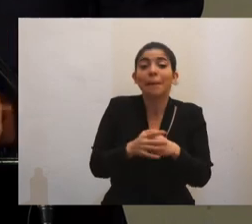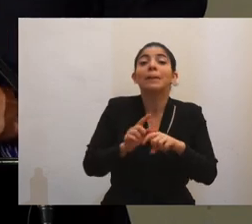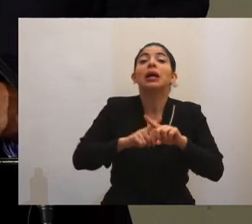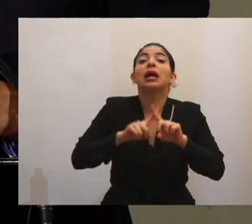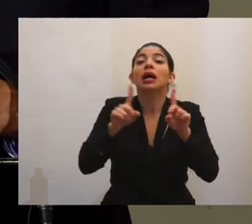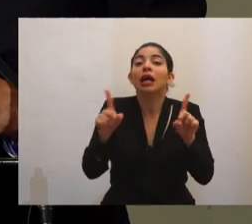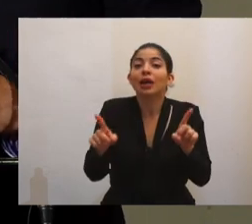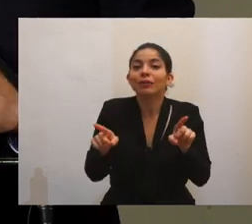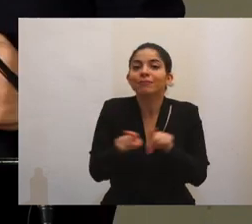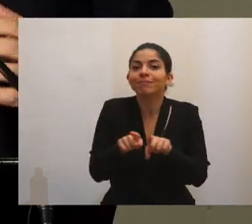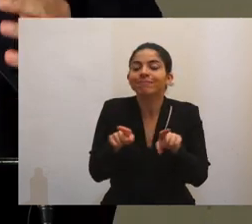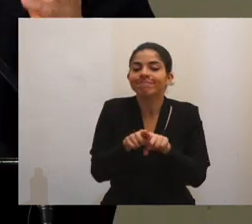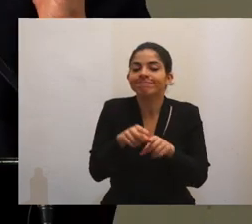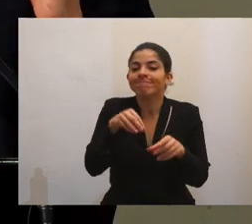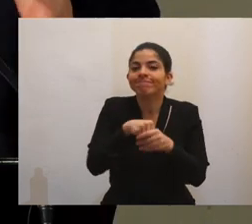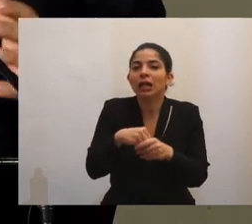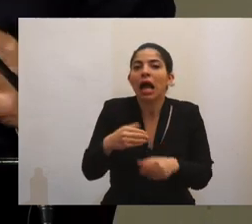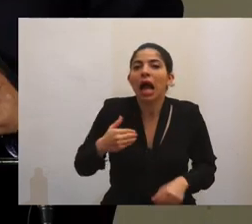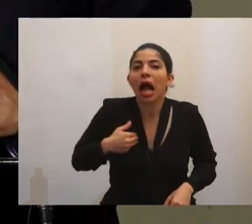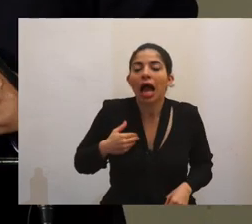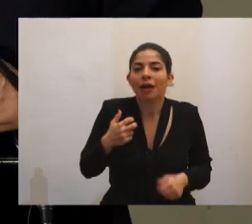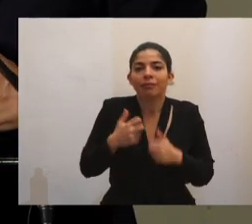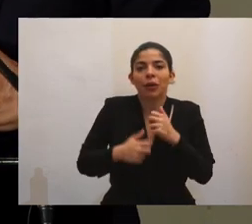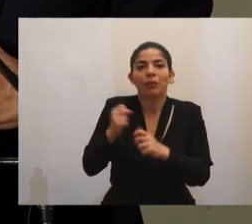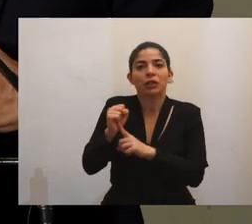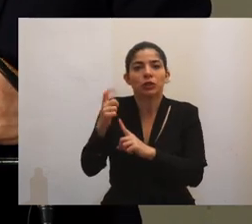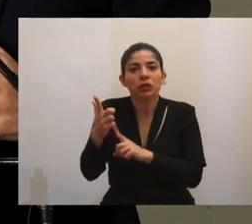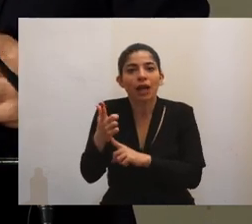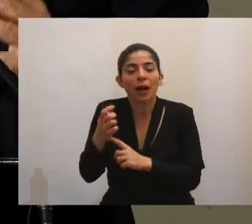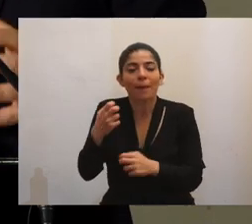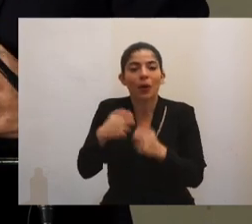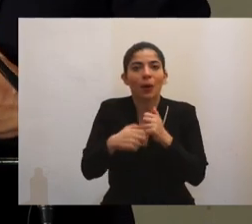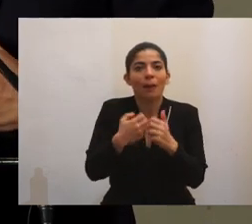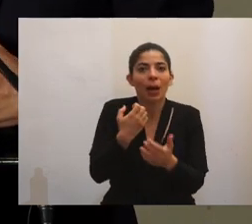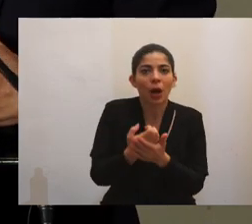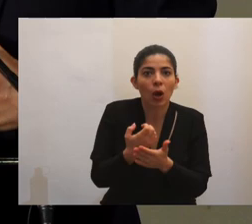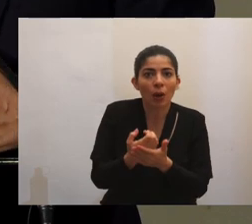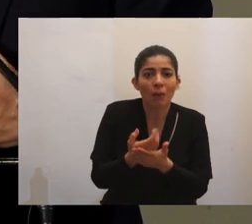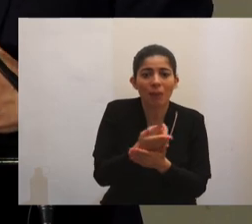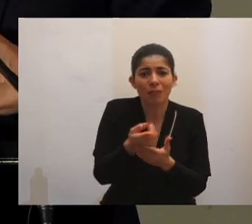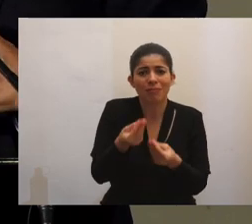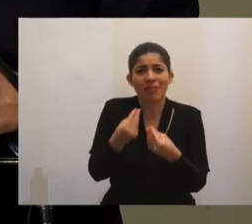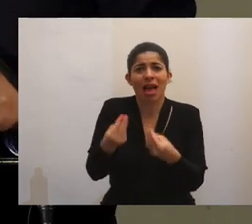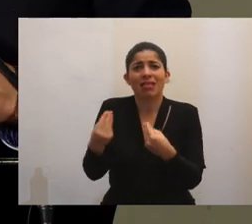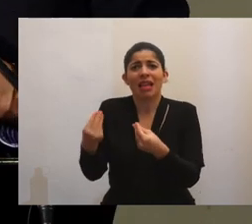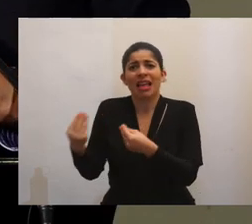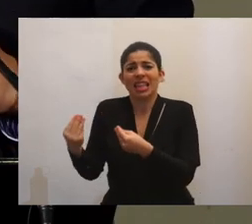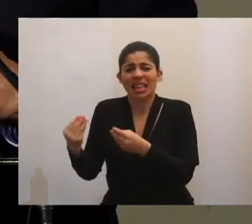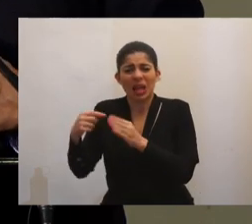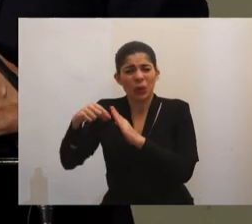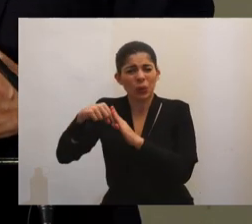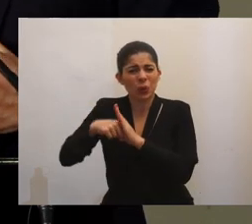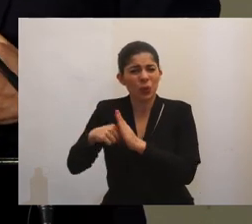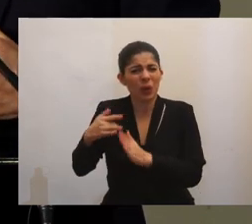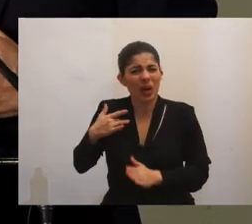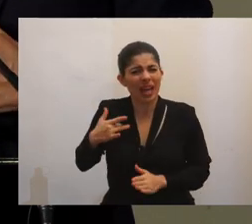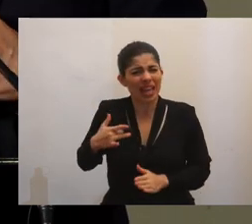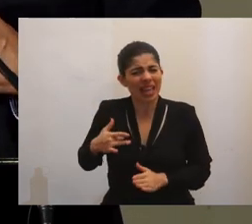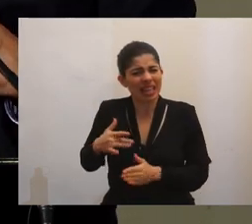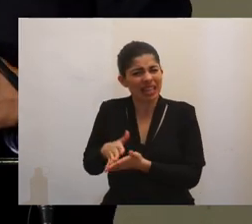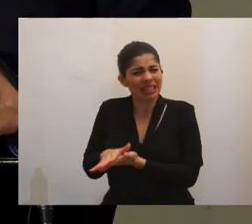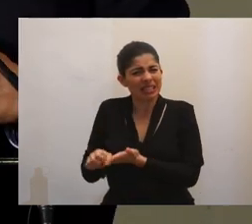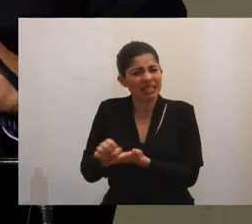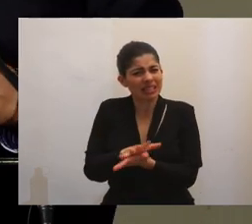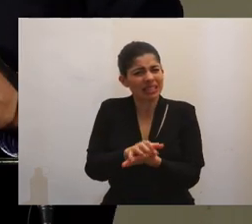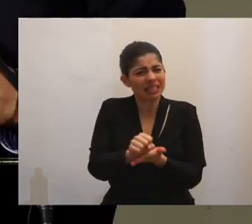también algo que viene acompañado de una crisis socioeconómica que está generando profundas cicatrices y daños al